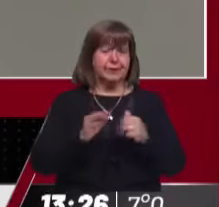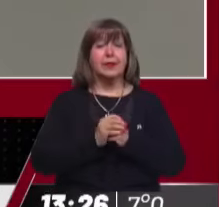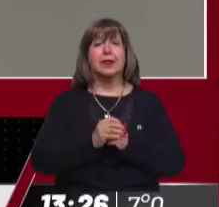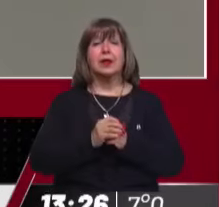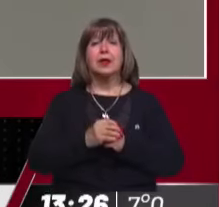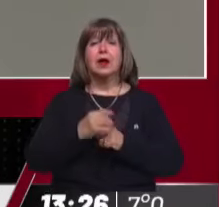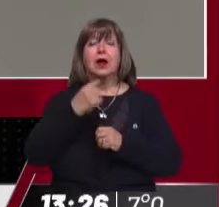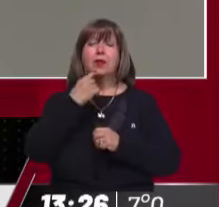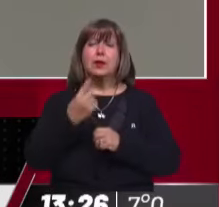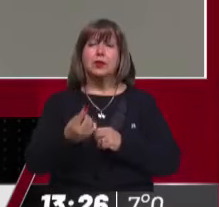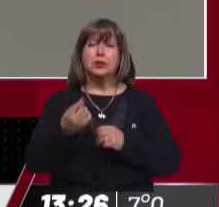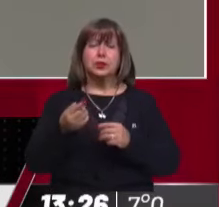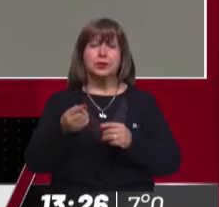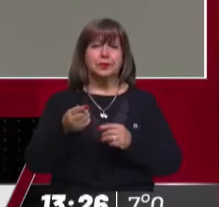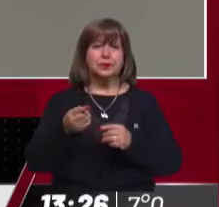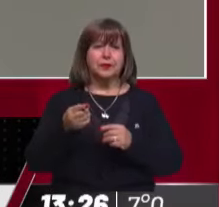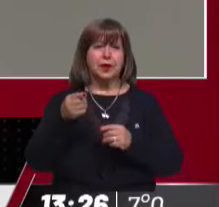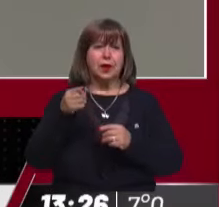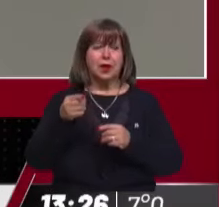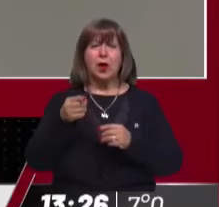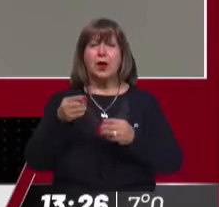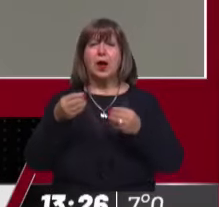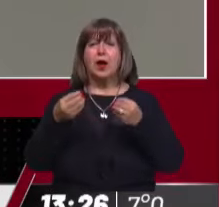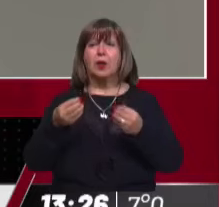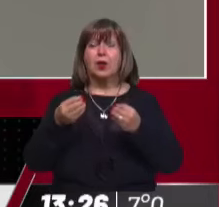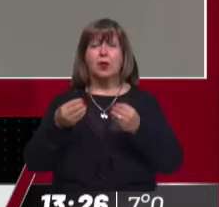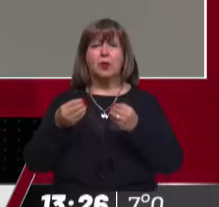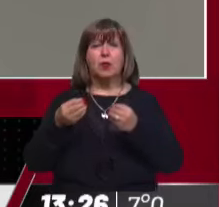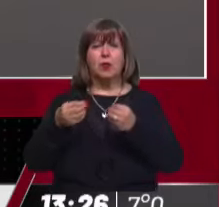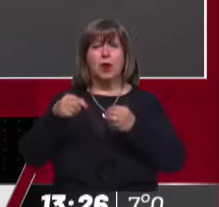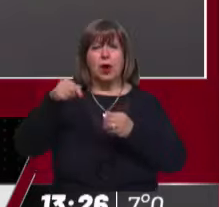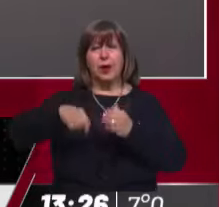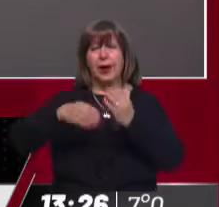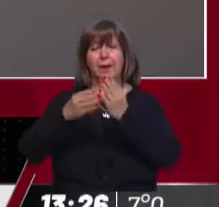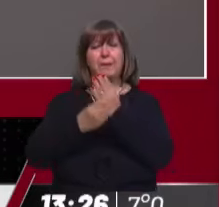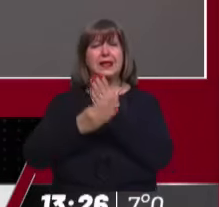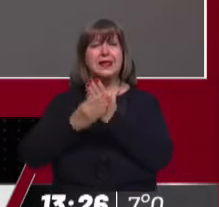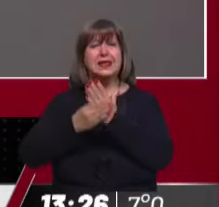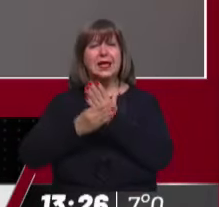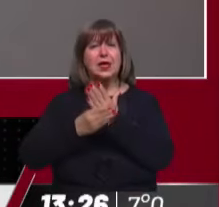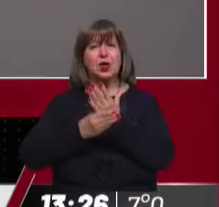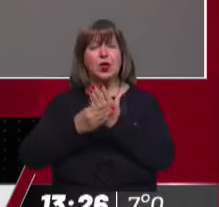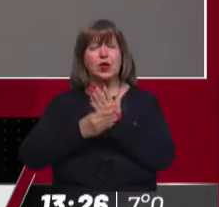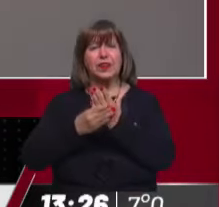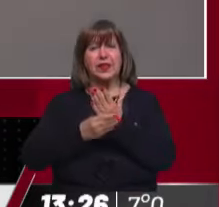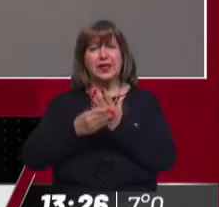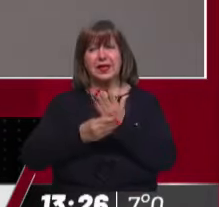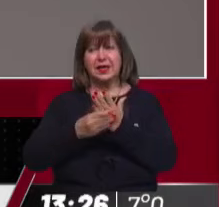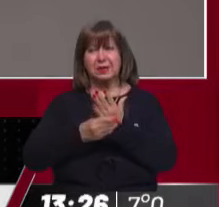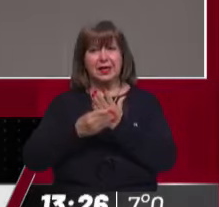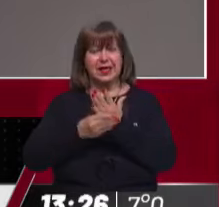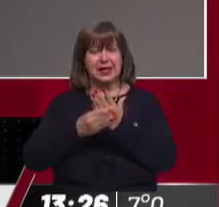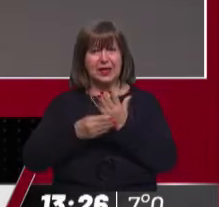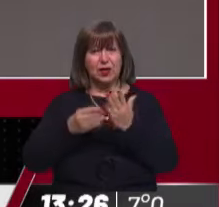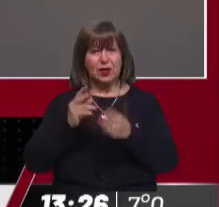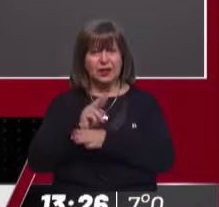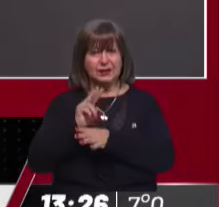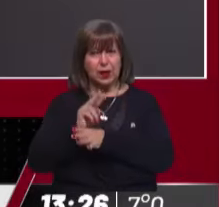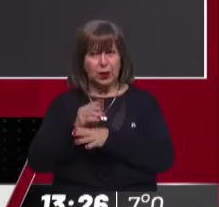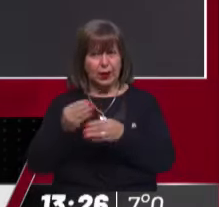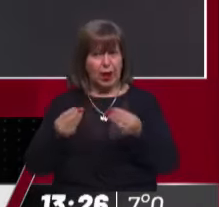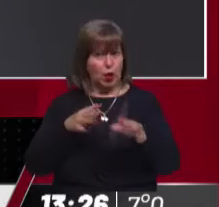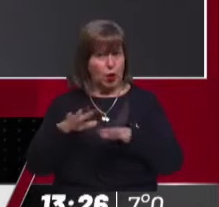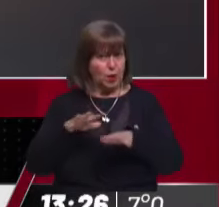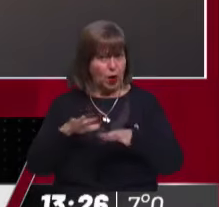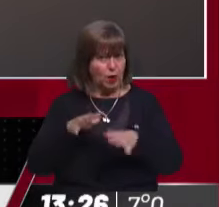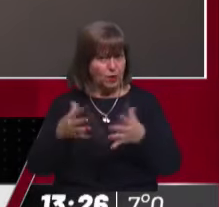que entendemos que el funcionamiento del Ministerio de Seguridad ha sido muy bueno, porque hoy en día, recordemos que